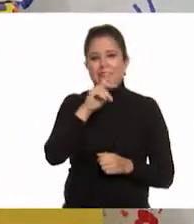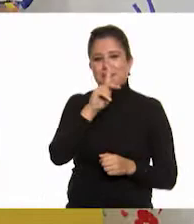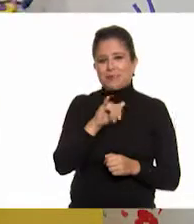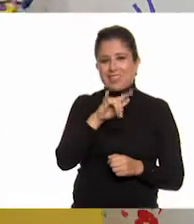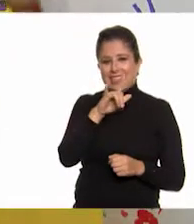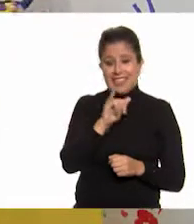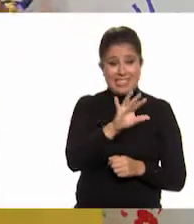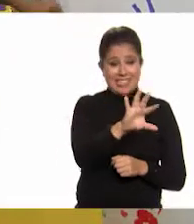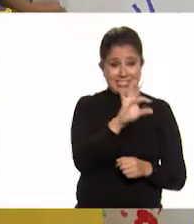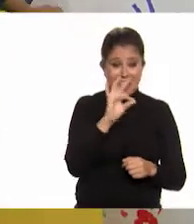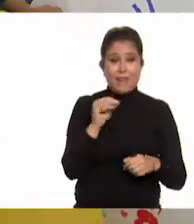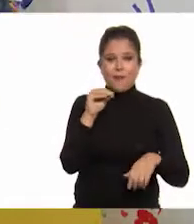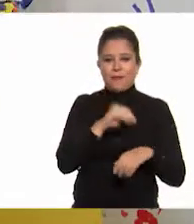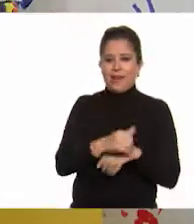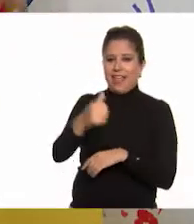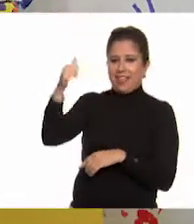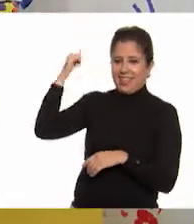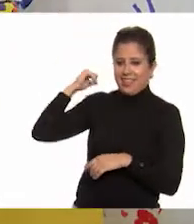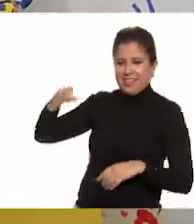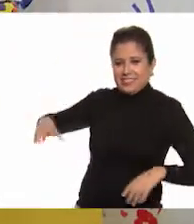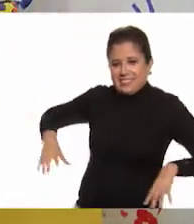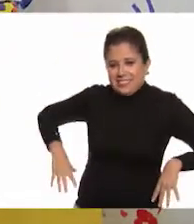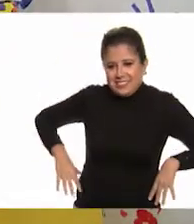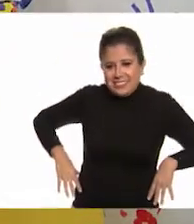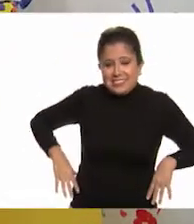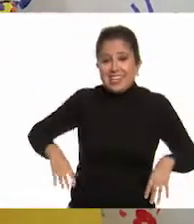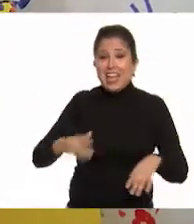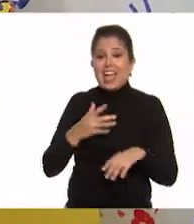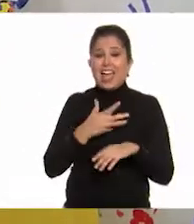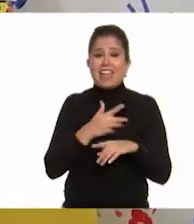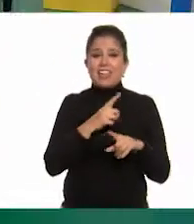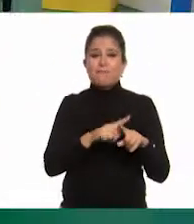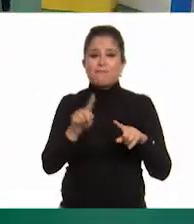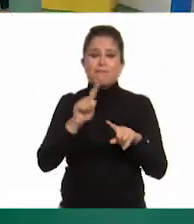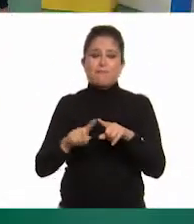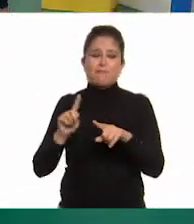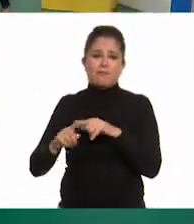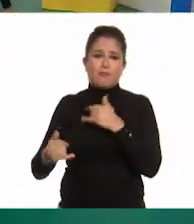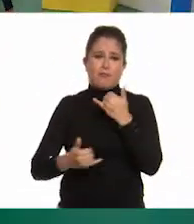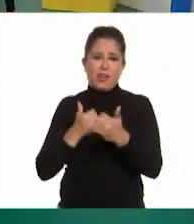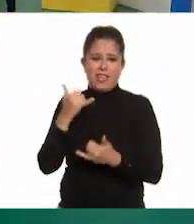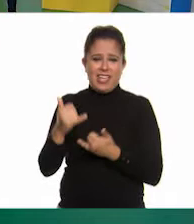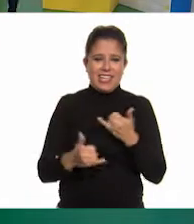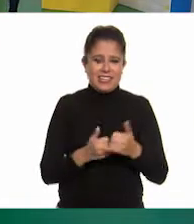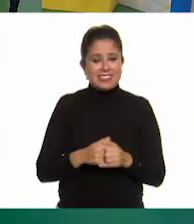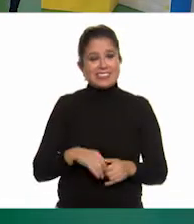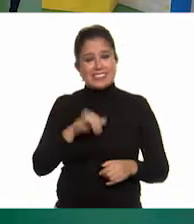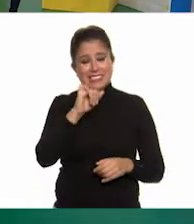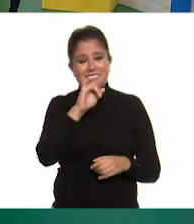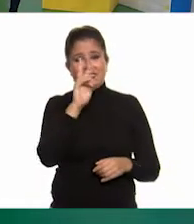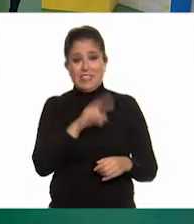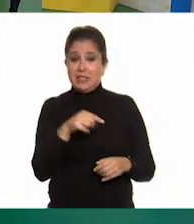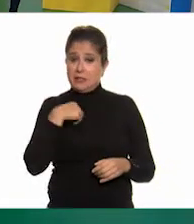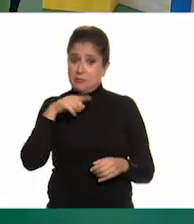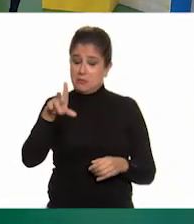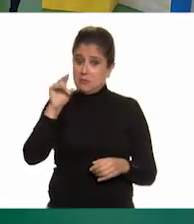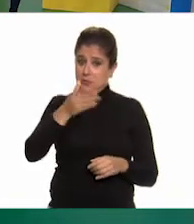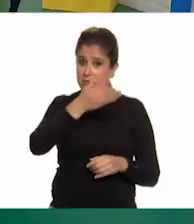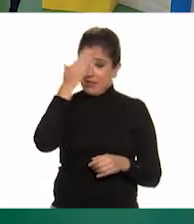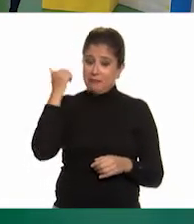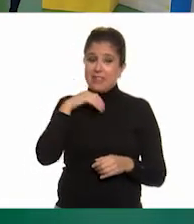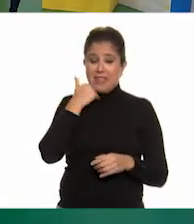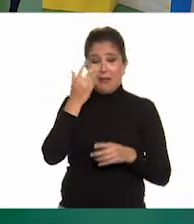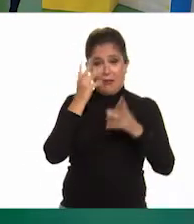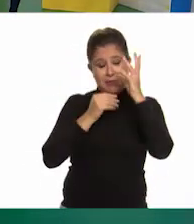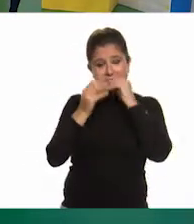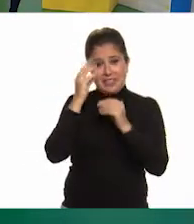yo la elegí, se pone atrás de mí. Entonces, hay una infinidad de juegos, Pili, ¿verdad? Sí, por supuesto. Ese yo no me lo sabía. Me lo quiero